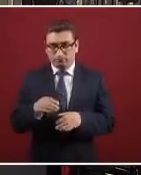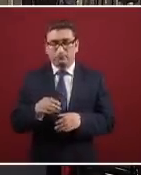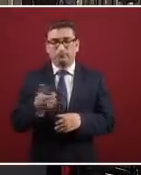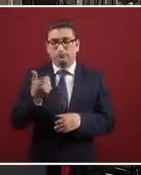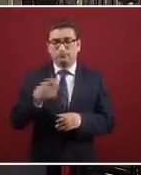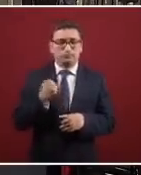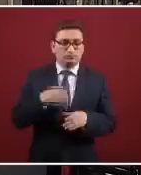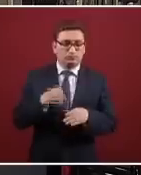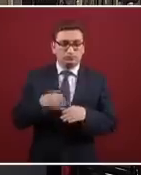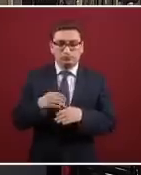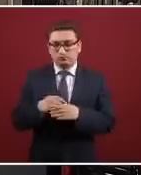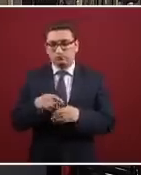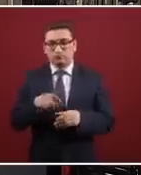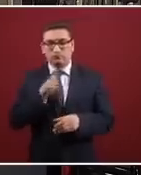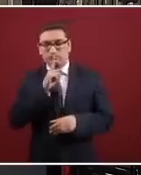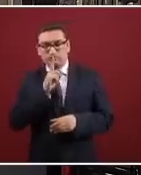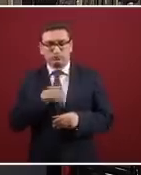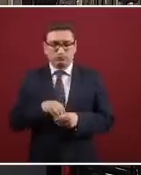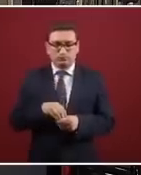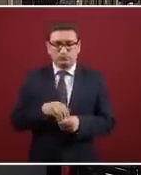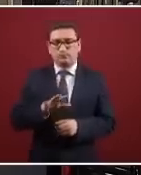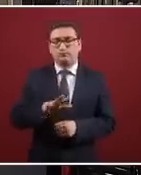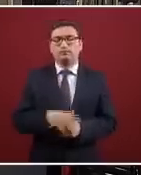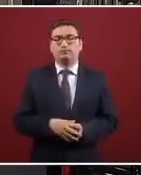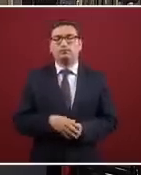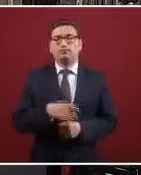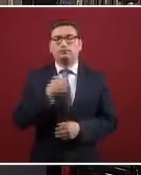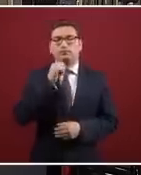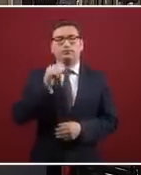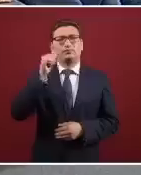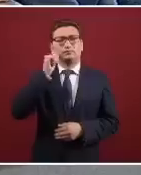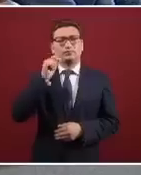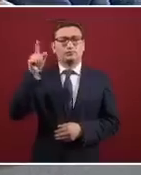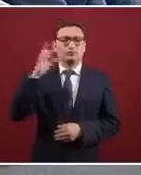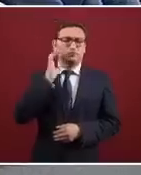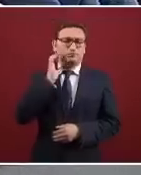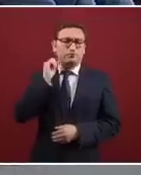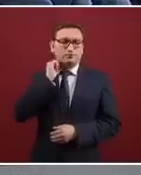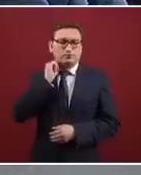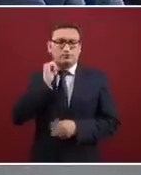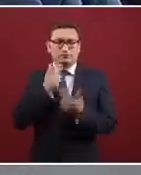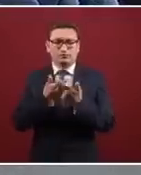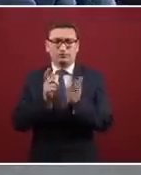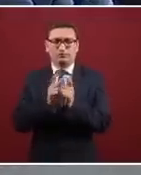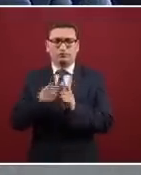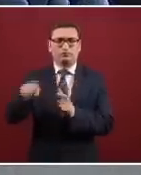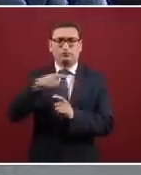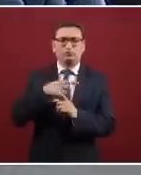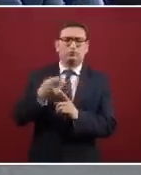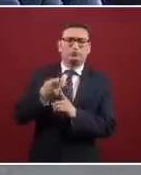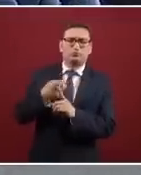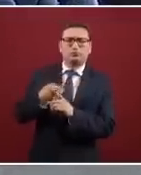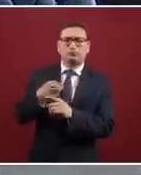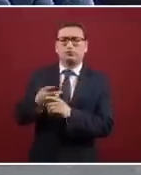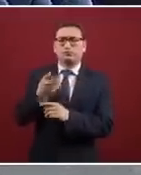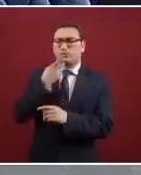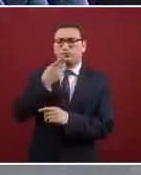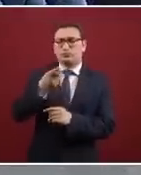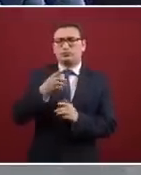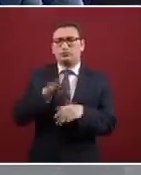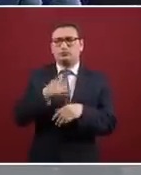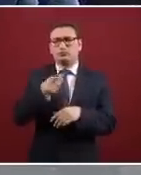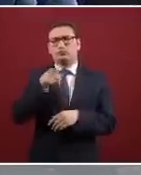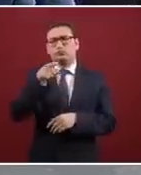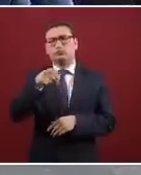Gracias, presidente. Sobre esta polémica que se registró ayer en el Senado, en el que la oposición cuestiona la discrecionalidad para que usted